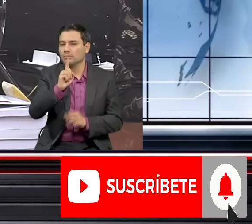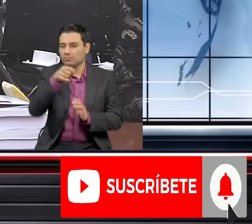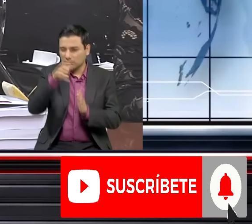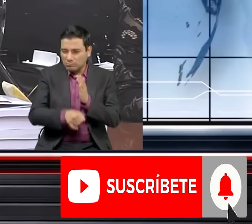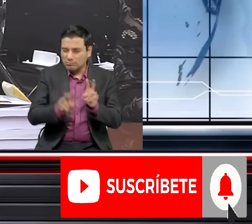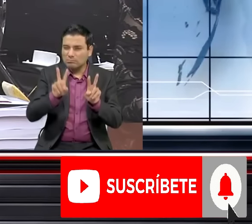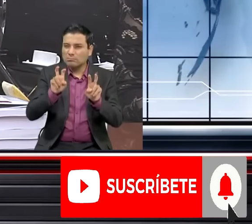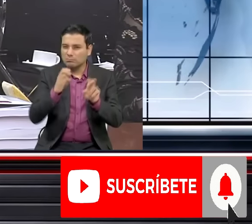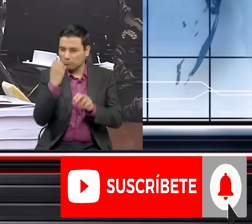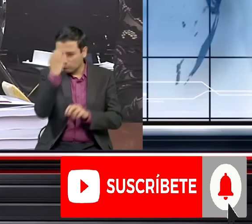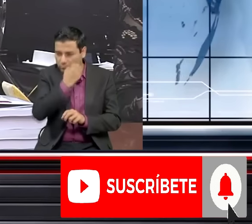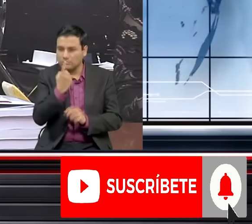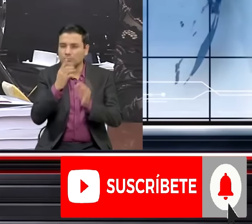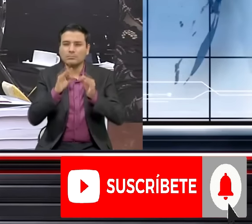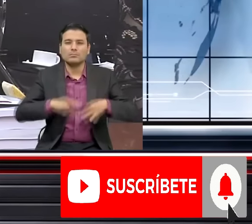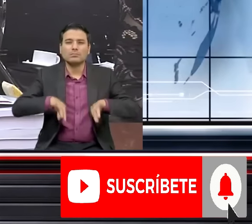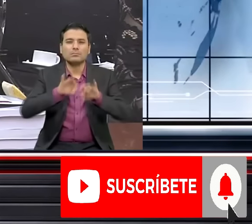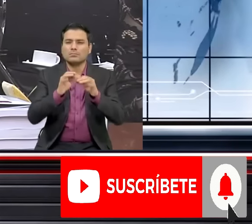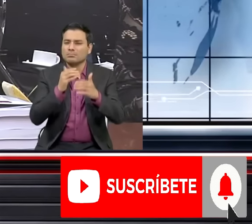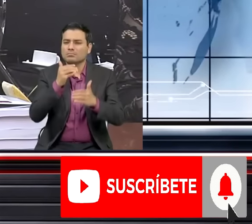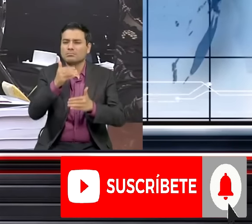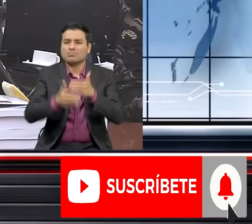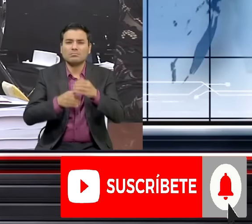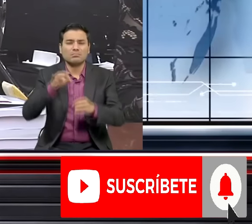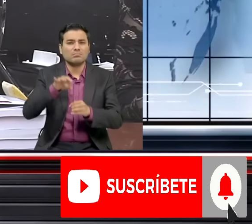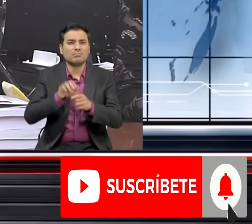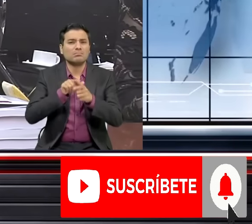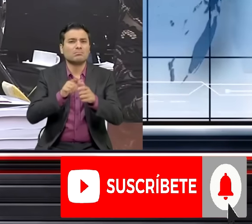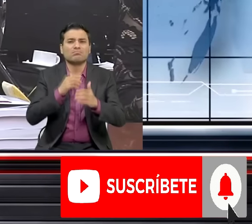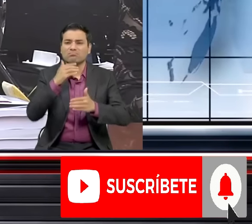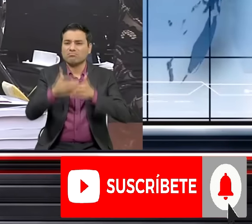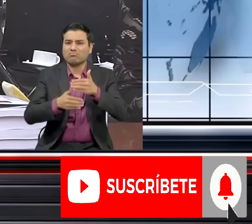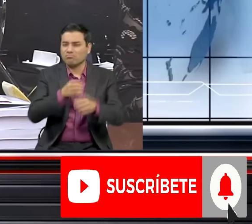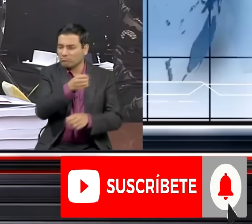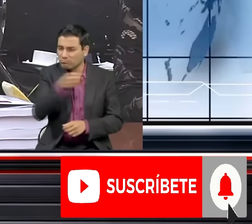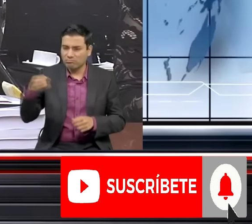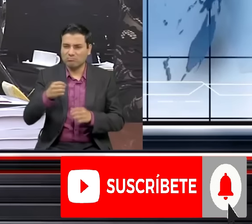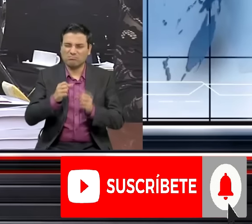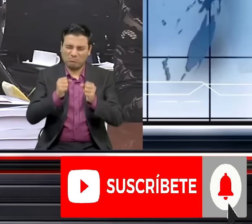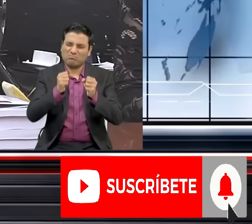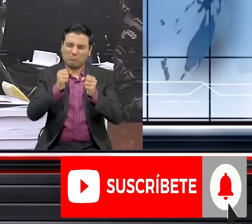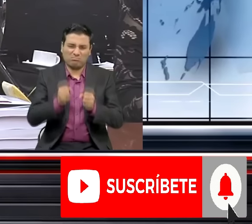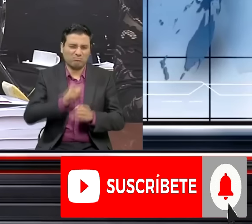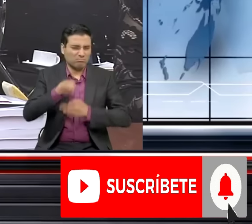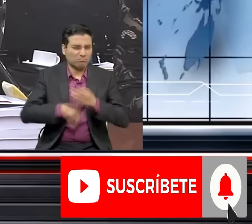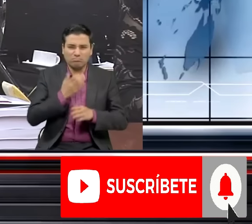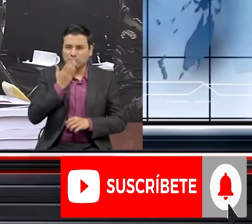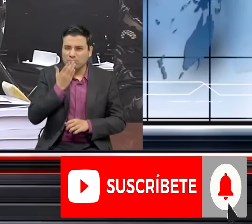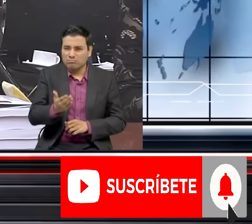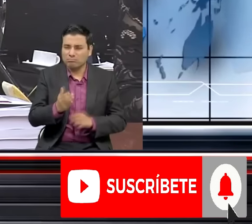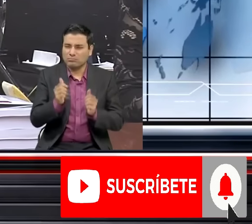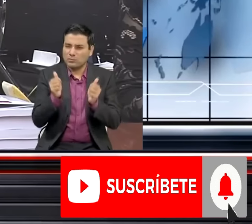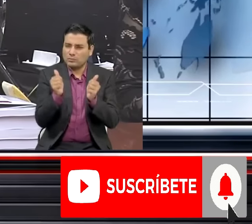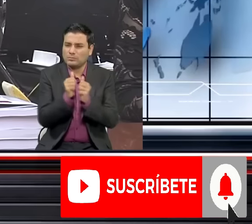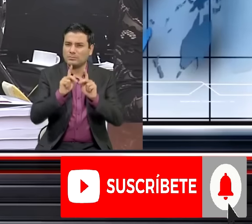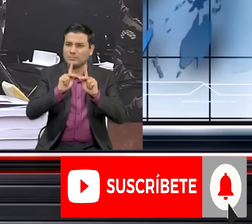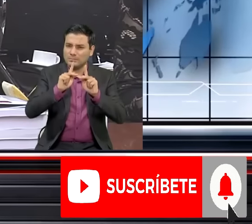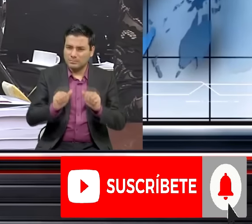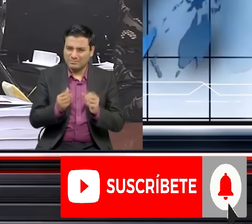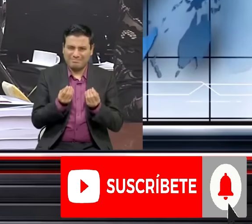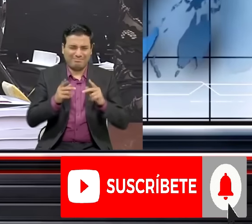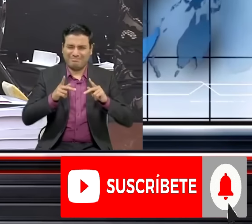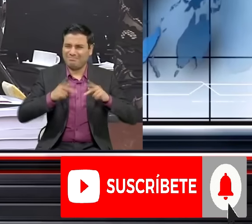pues, de que salga el proceso adelante. Y saldrá, por cierto, va a salir de manera pacífica, va a salir con una copiosa participación